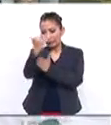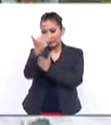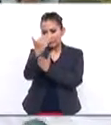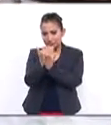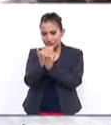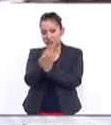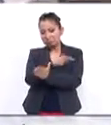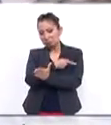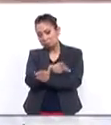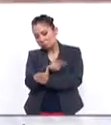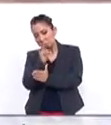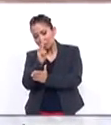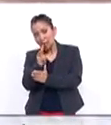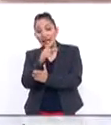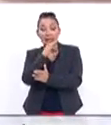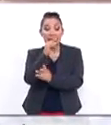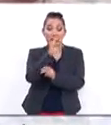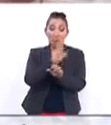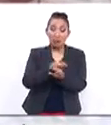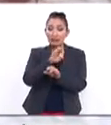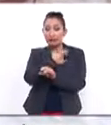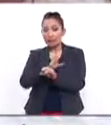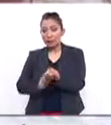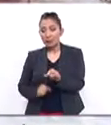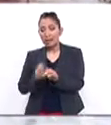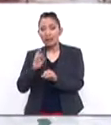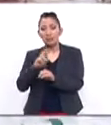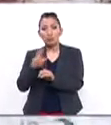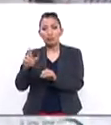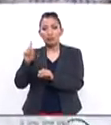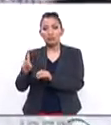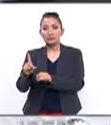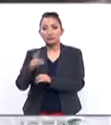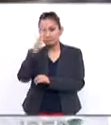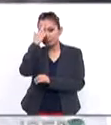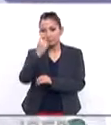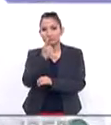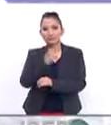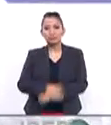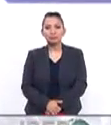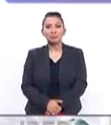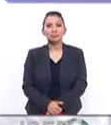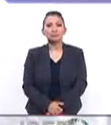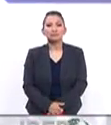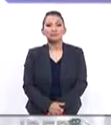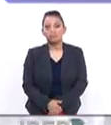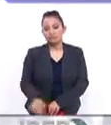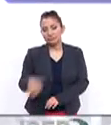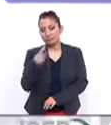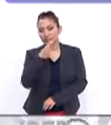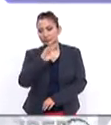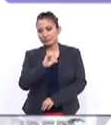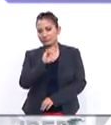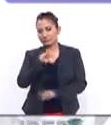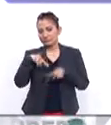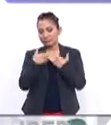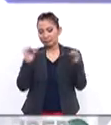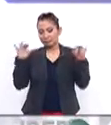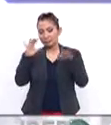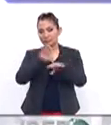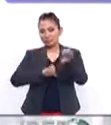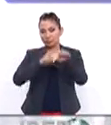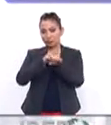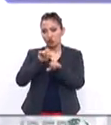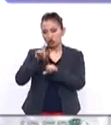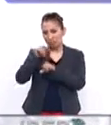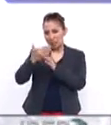reducción de la pobreza fue mayor en Chile, El Salvador y República Dominicana. Y en el marco de la 30ª reunión de embajadores